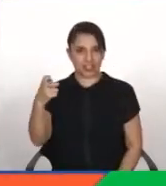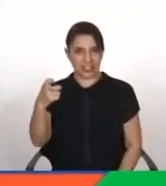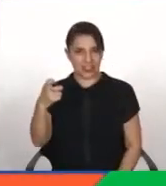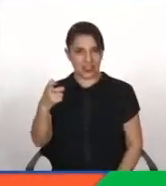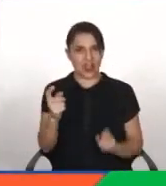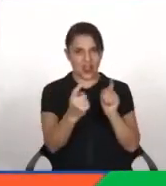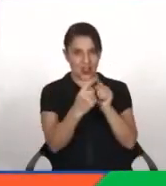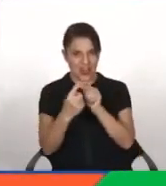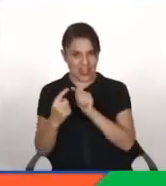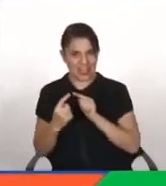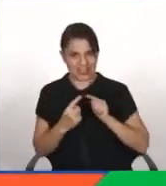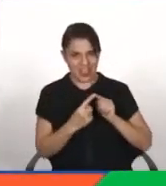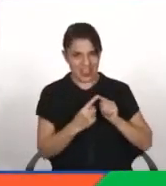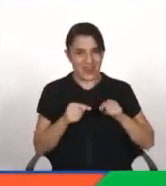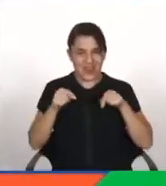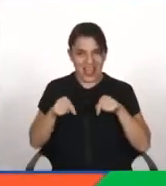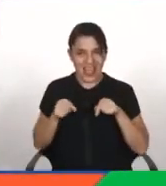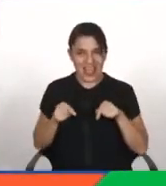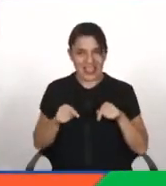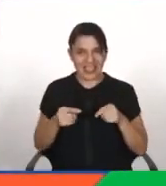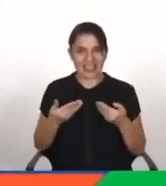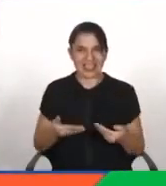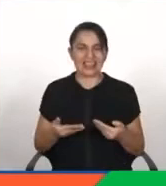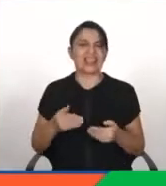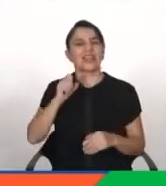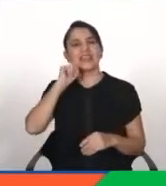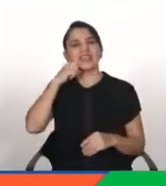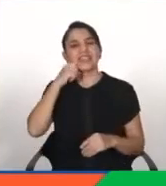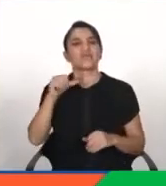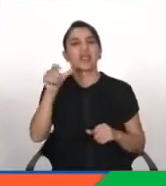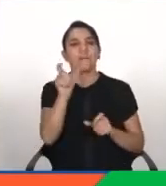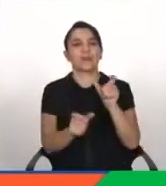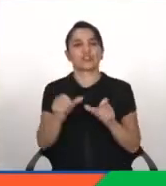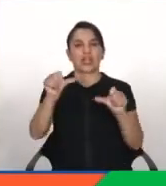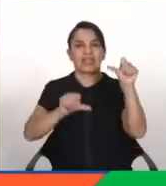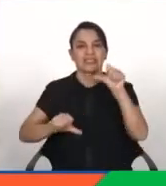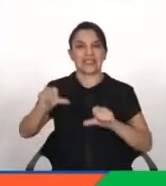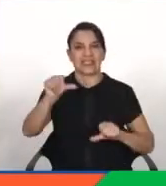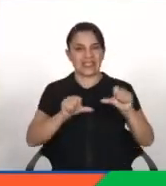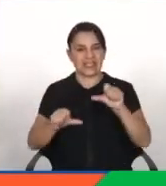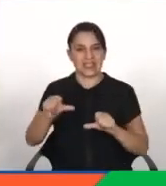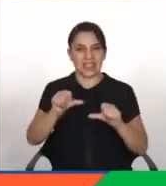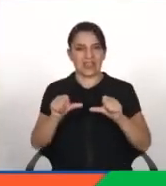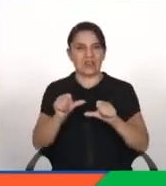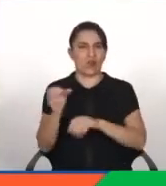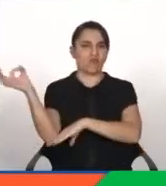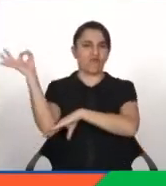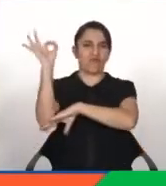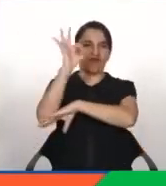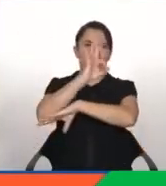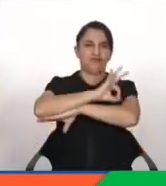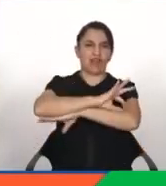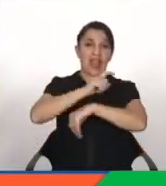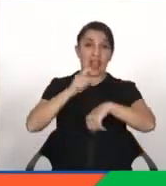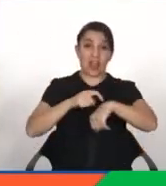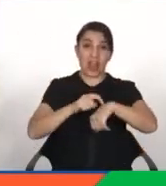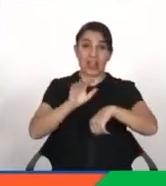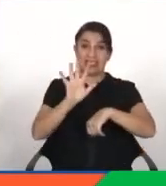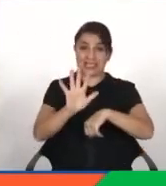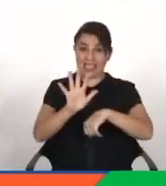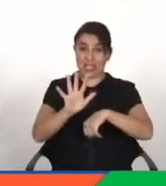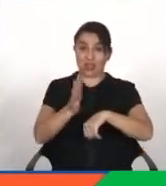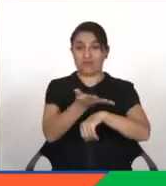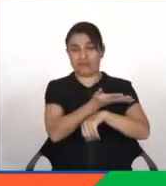la Divulgacon justamente trata de reunir edutubers y científicos en una jornada de más de 5 horas, donde en este momento tengo el